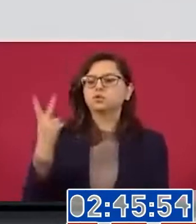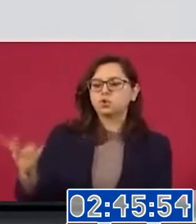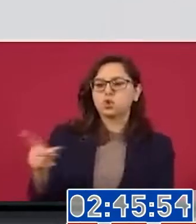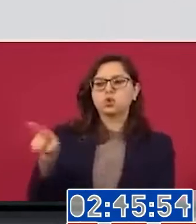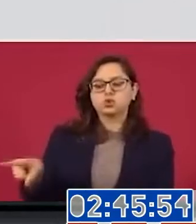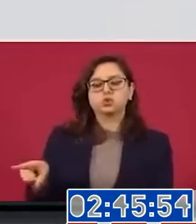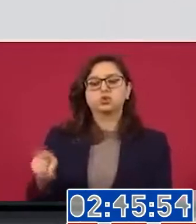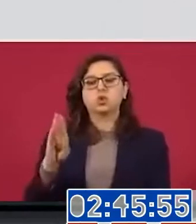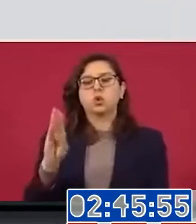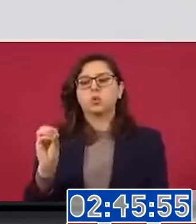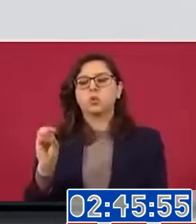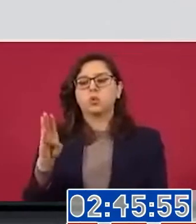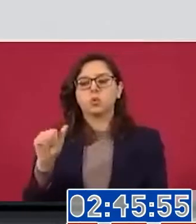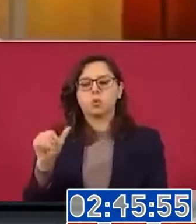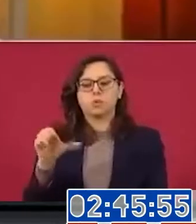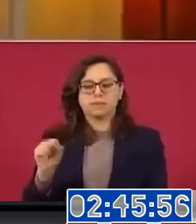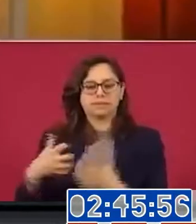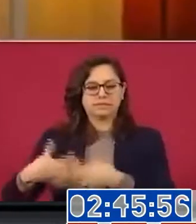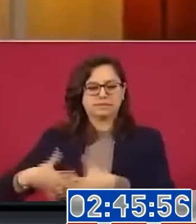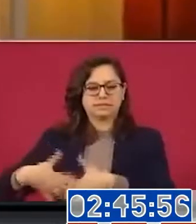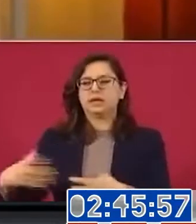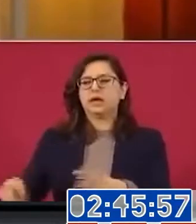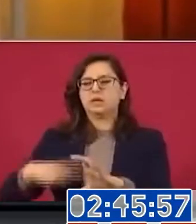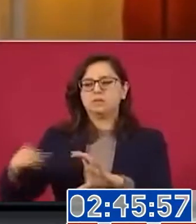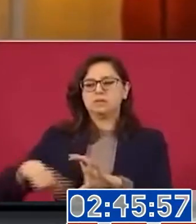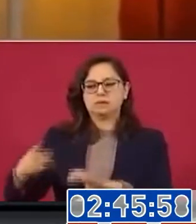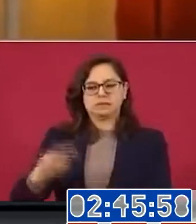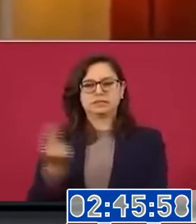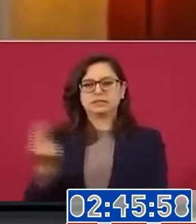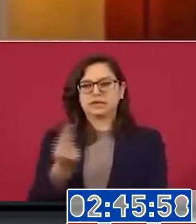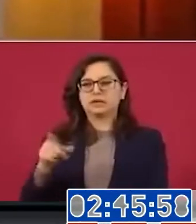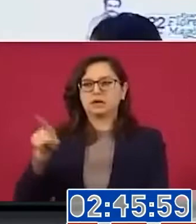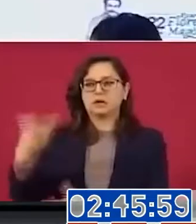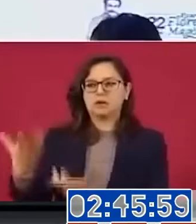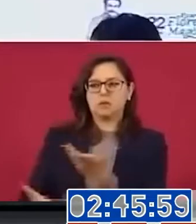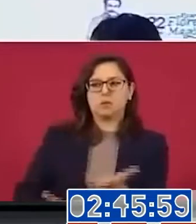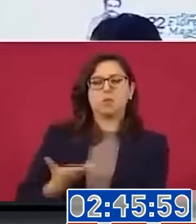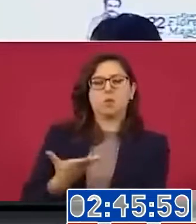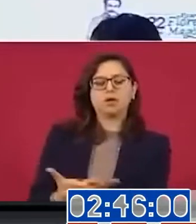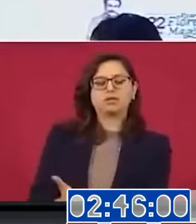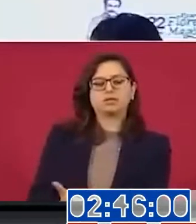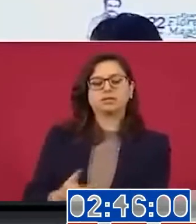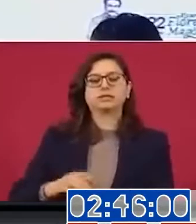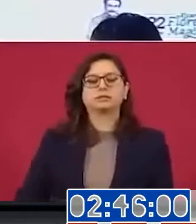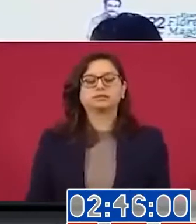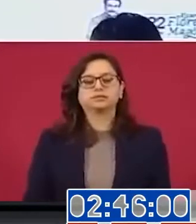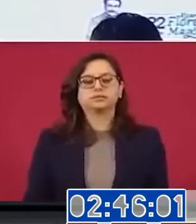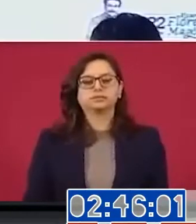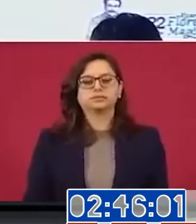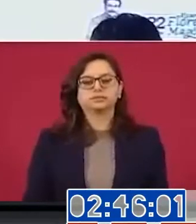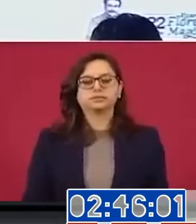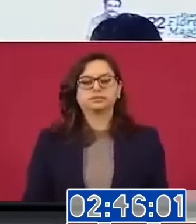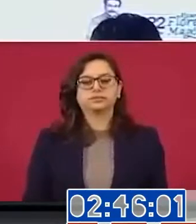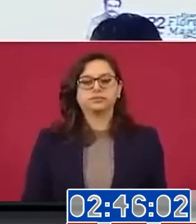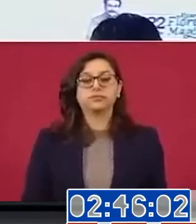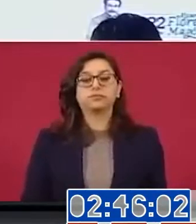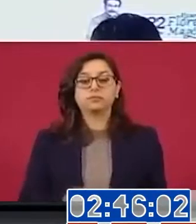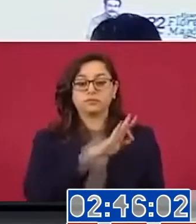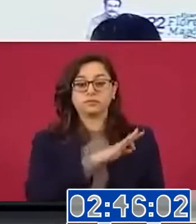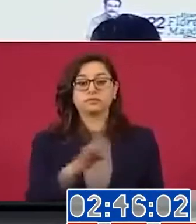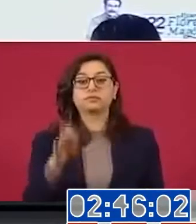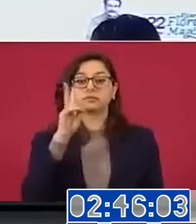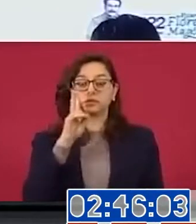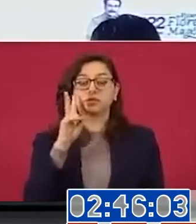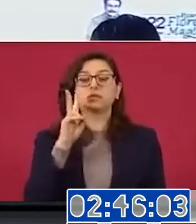empresas en Estados Unidos están obligadas a tener por ley, en las que a través de esa oficina y en sus documentos internos, las